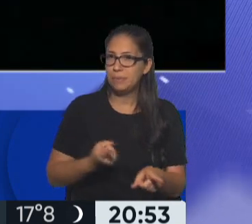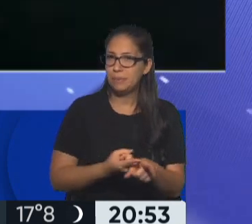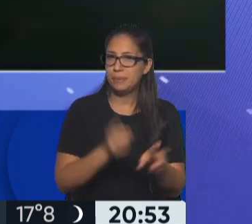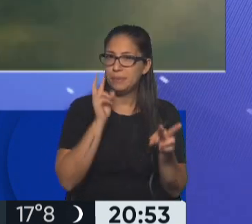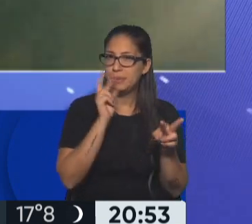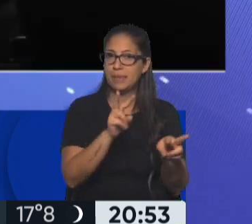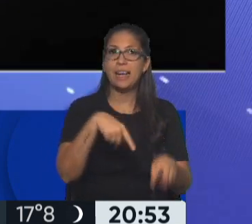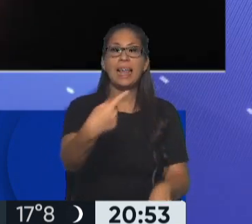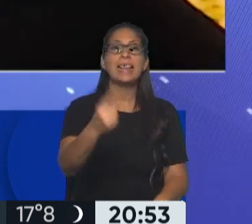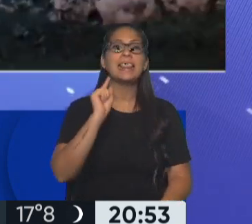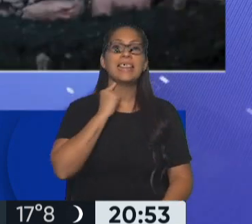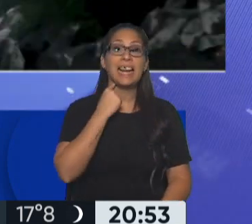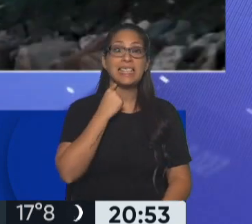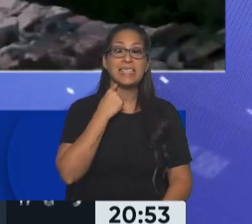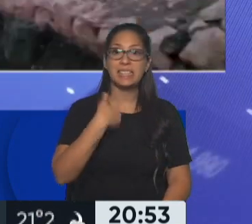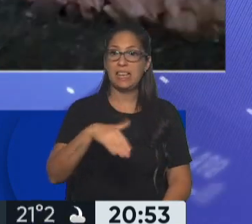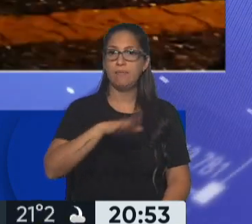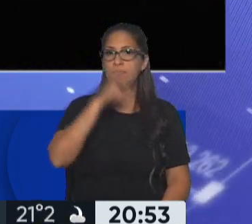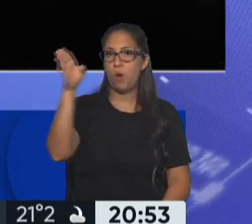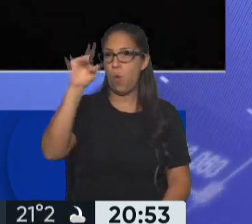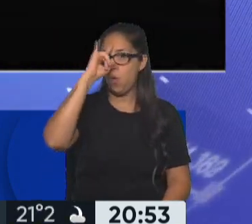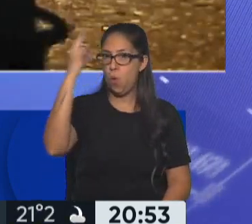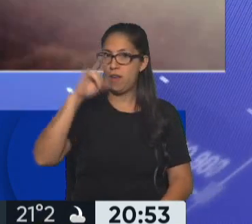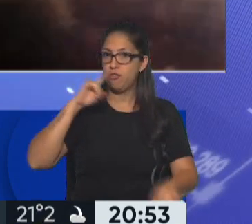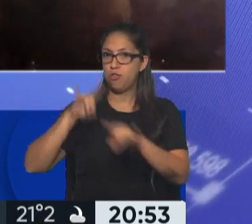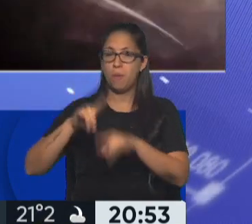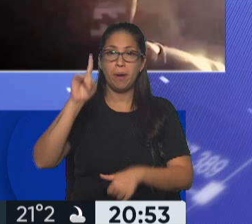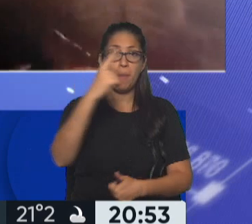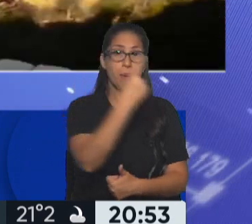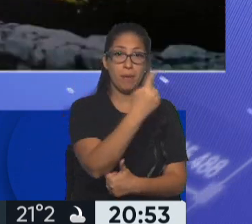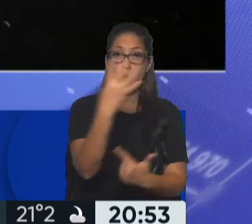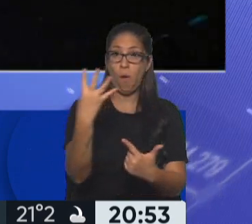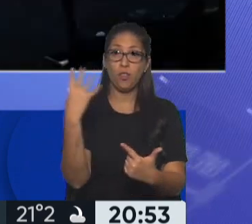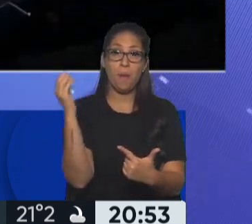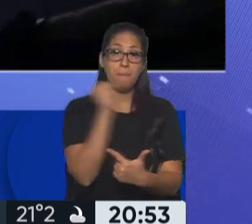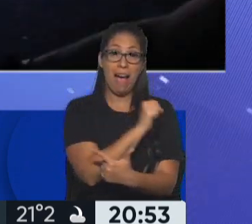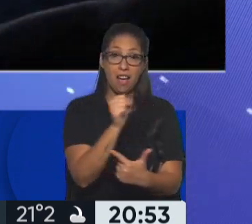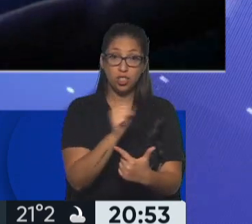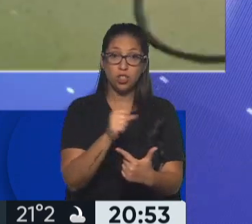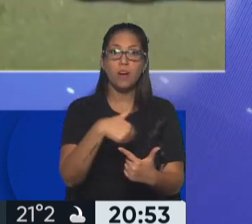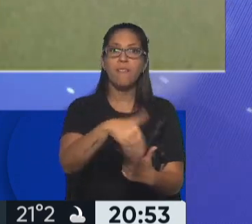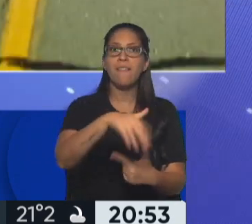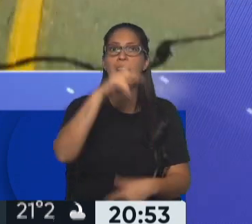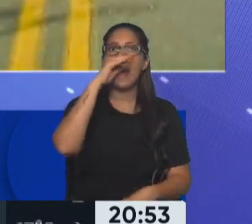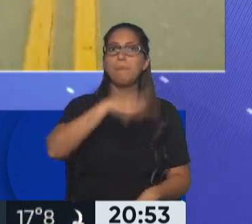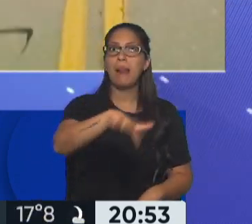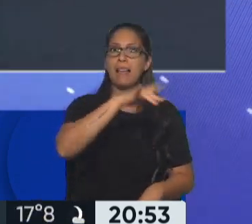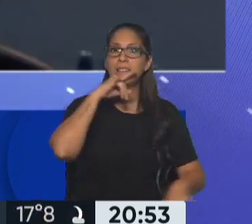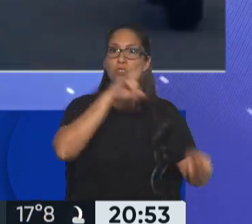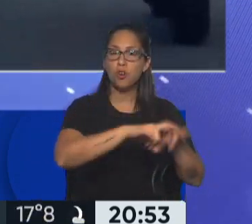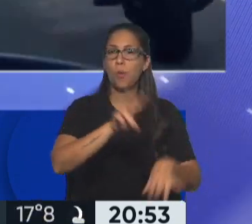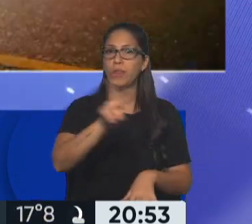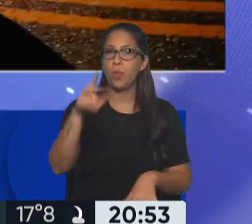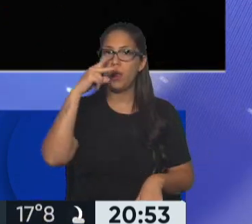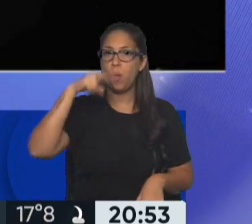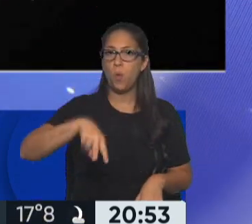están presentando ahora el 13 en Uruguay, nos queda un poco lejos. Pero el primero y el 4 de mayo se van a estar presentando en La Plata y el 22 de